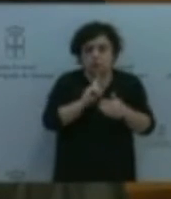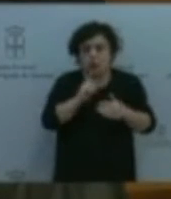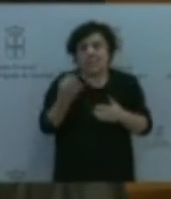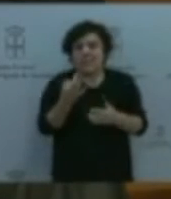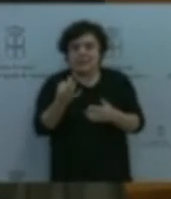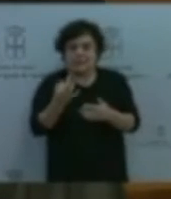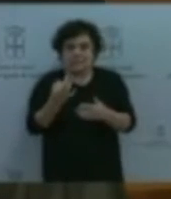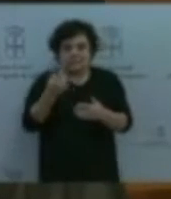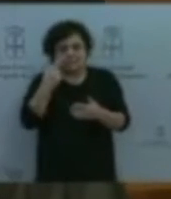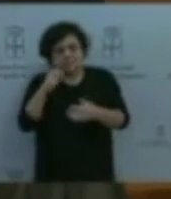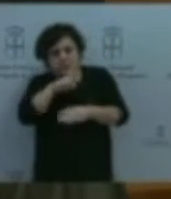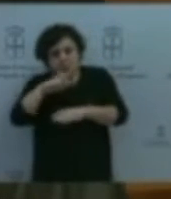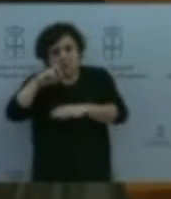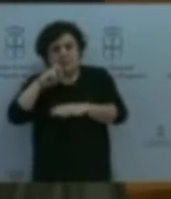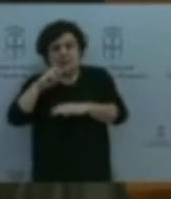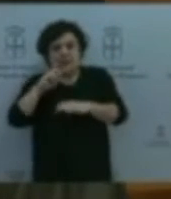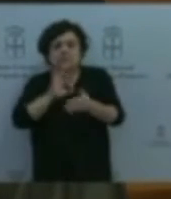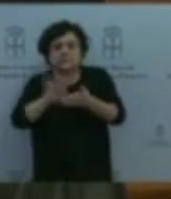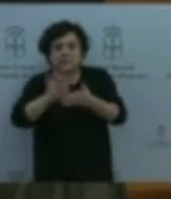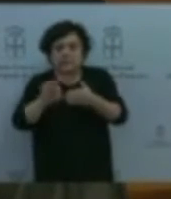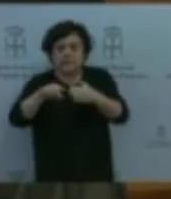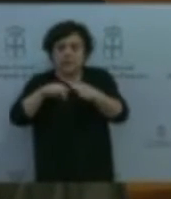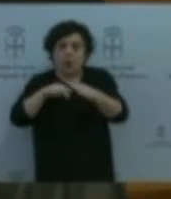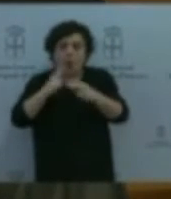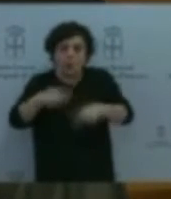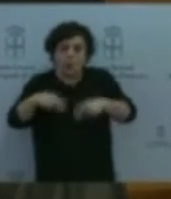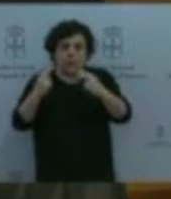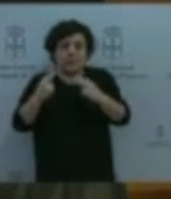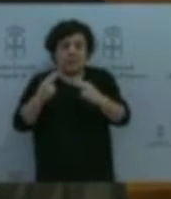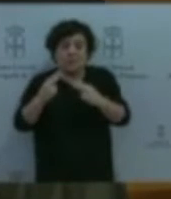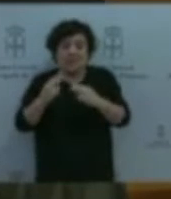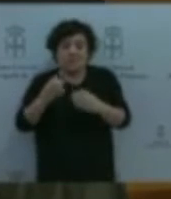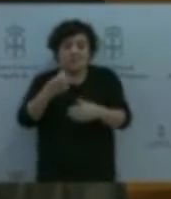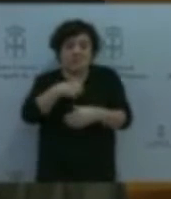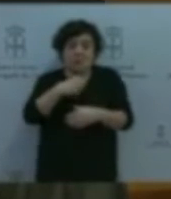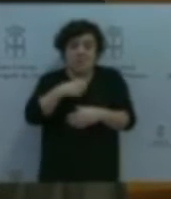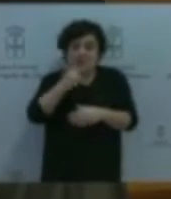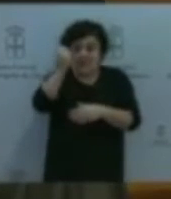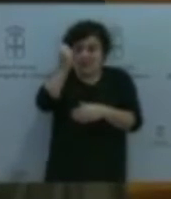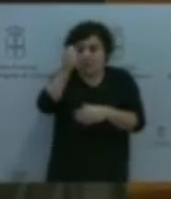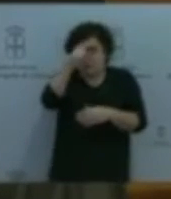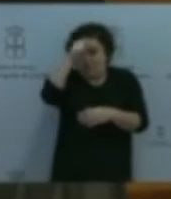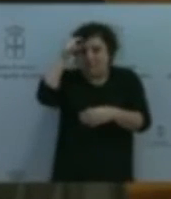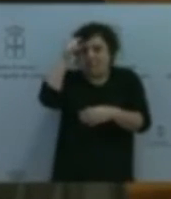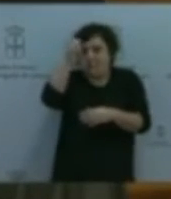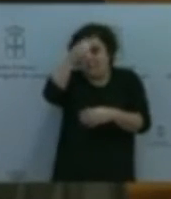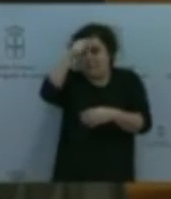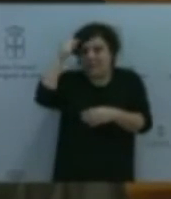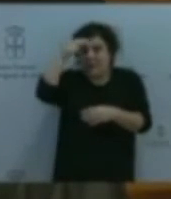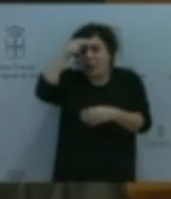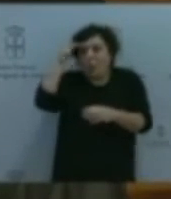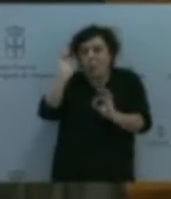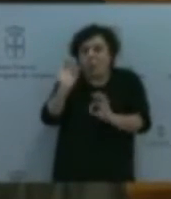hacerlo desde el prejuicio, y usted sabe que mucha de la información que ha facilitado no está relacionada. Es decir, nosotros no podemos entrar